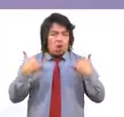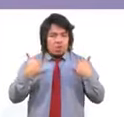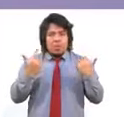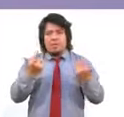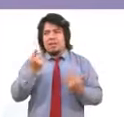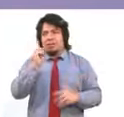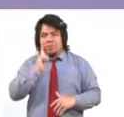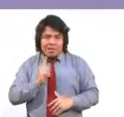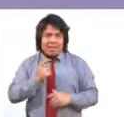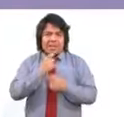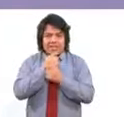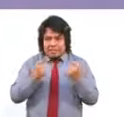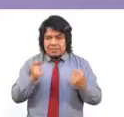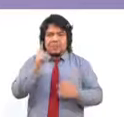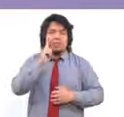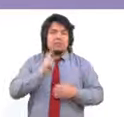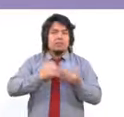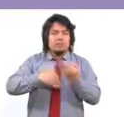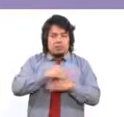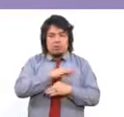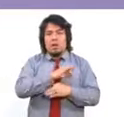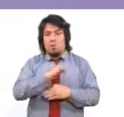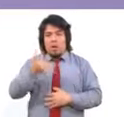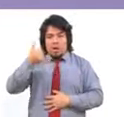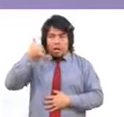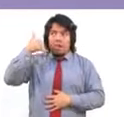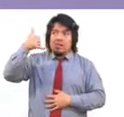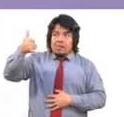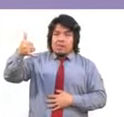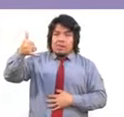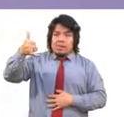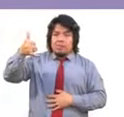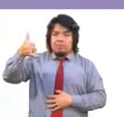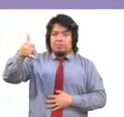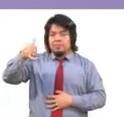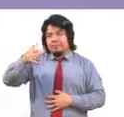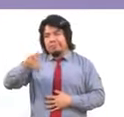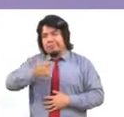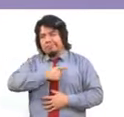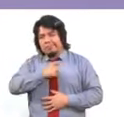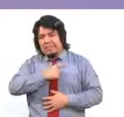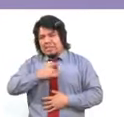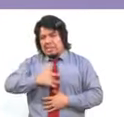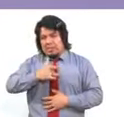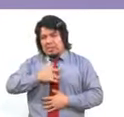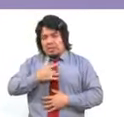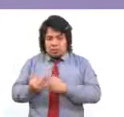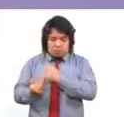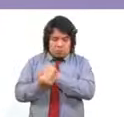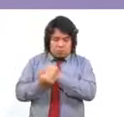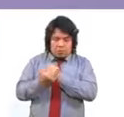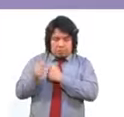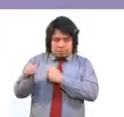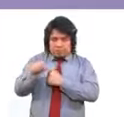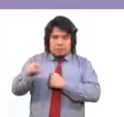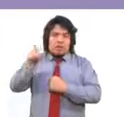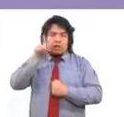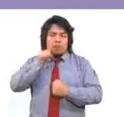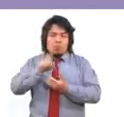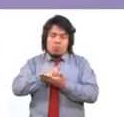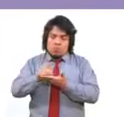mujeres, tengan un número de acceso a una protección integral de sus derechos y en